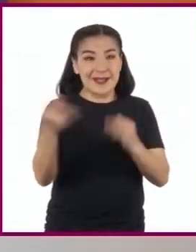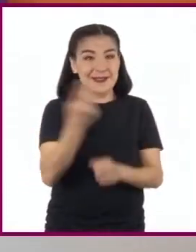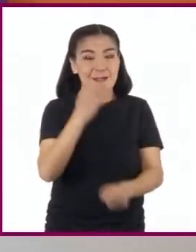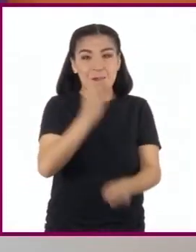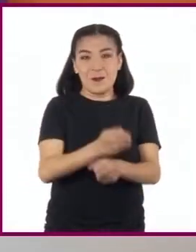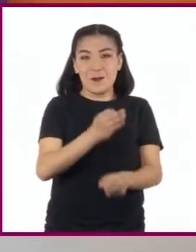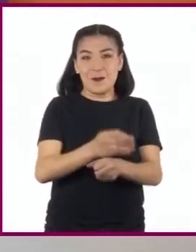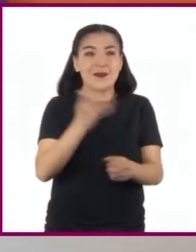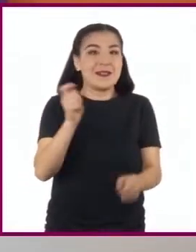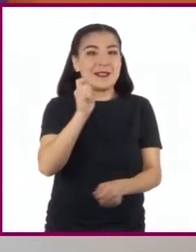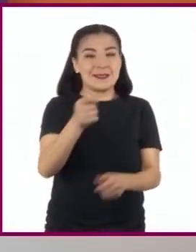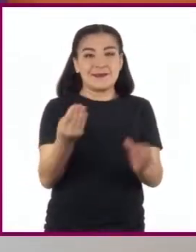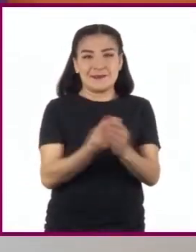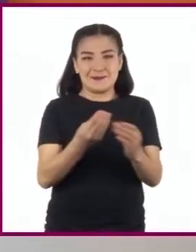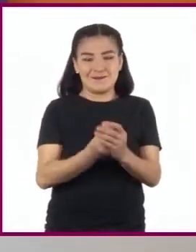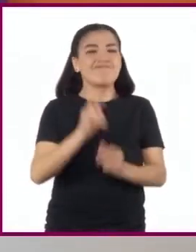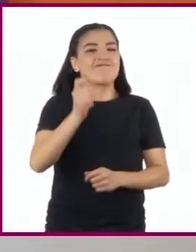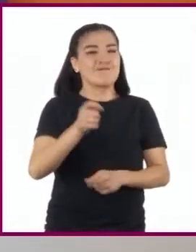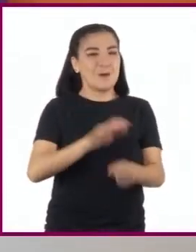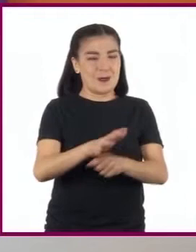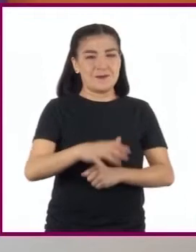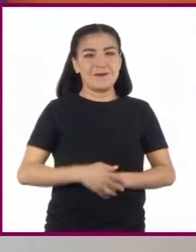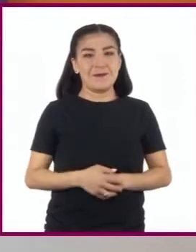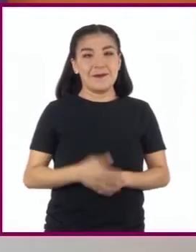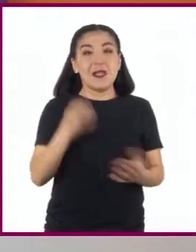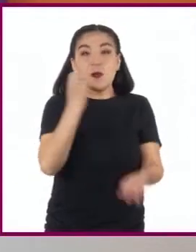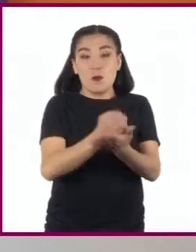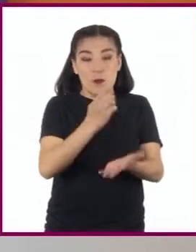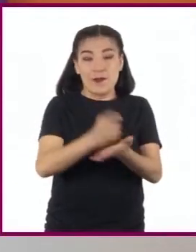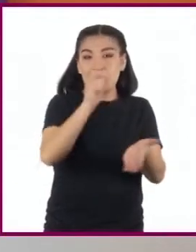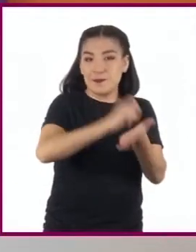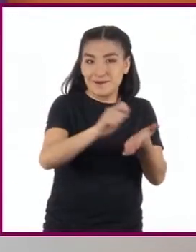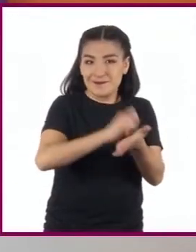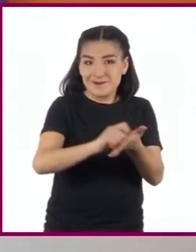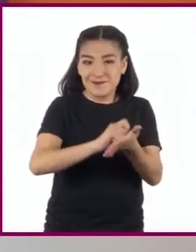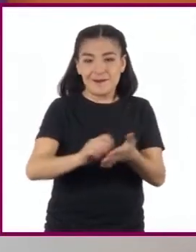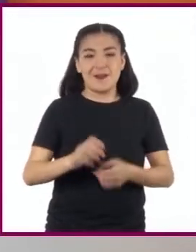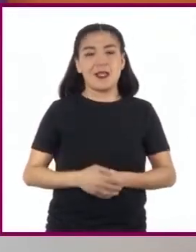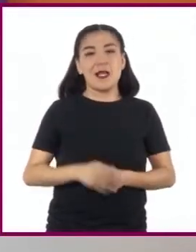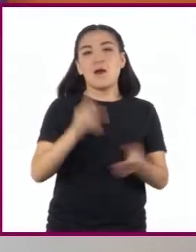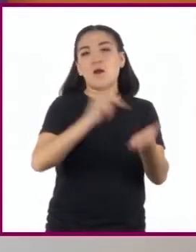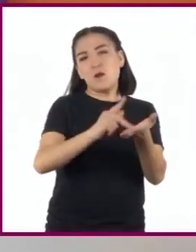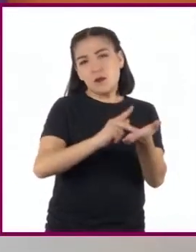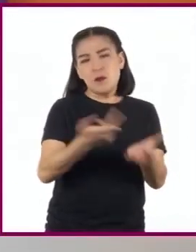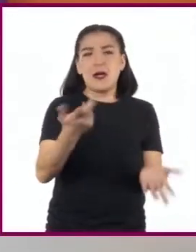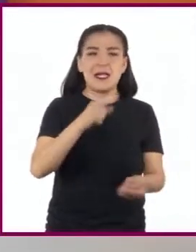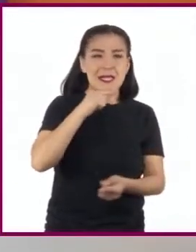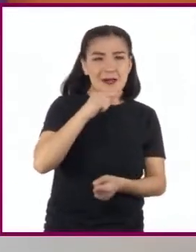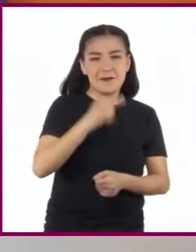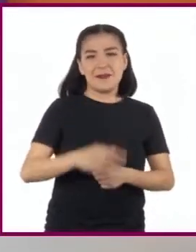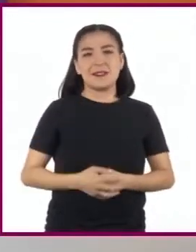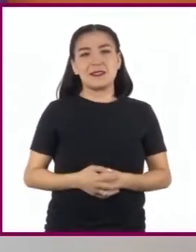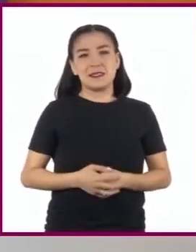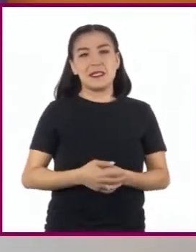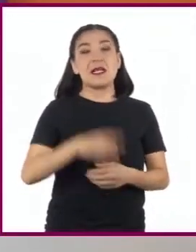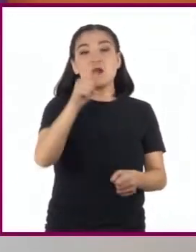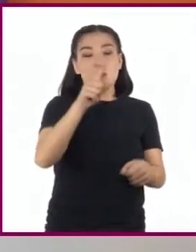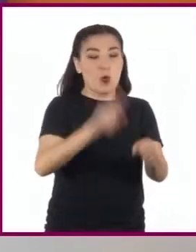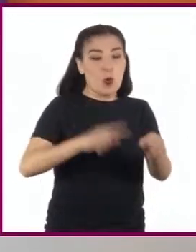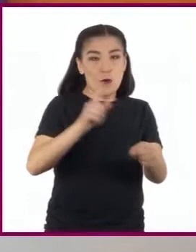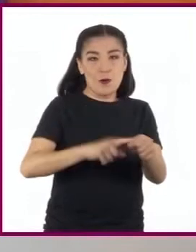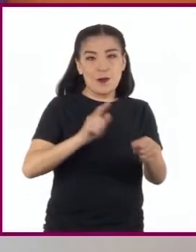necesitar para esta sesión son su cuaderno de notas, bolígrafo o lápiz, lápices de